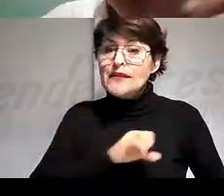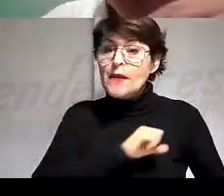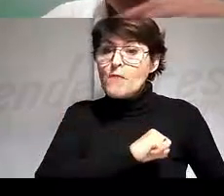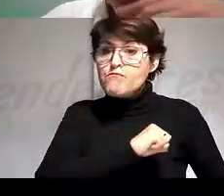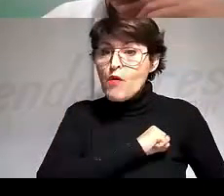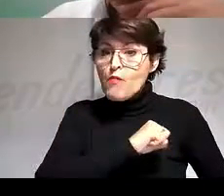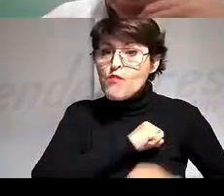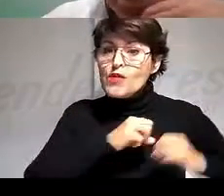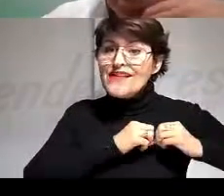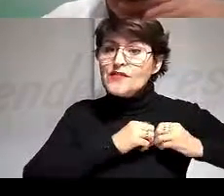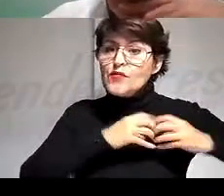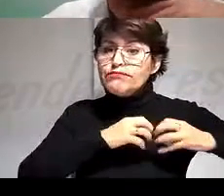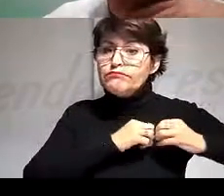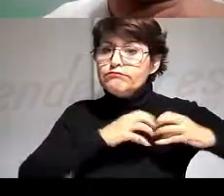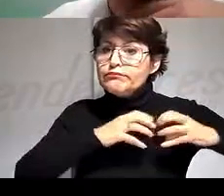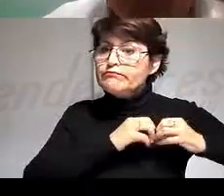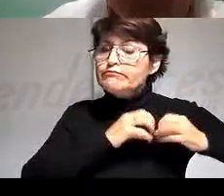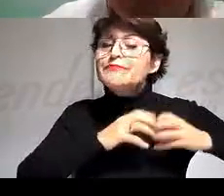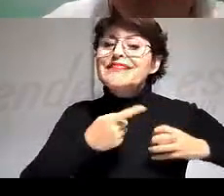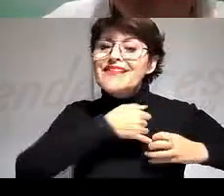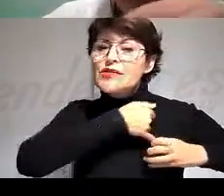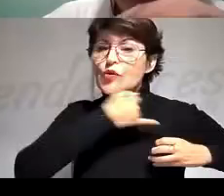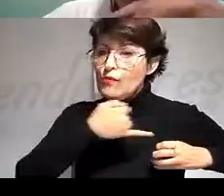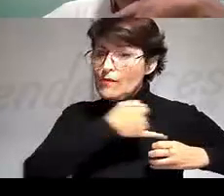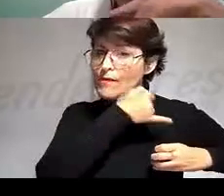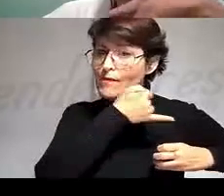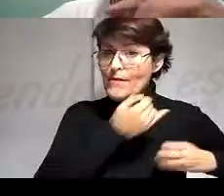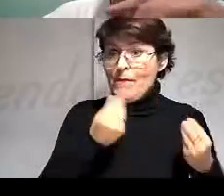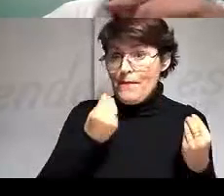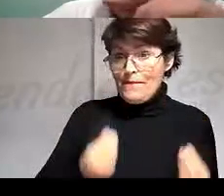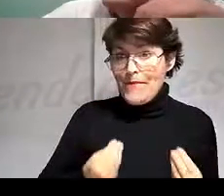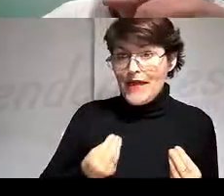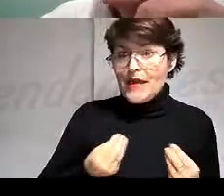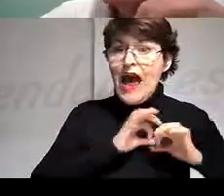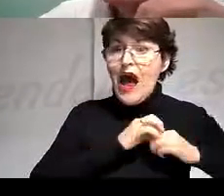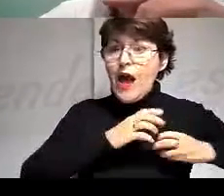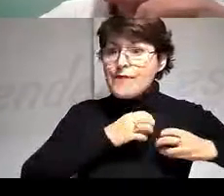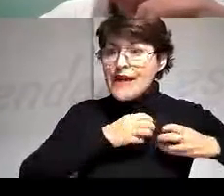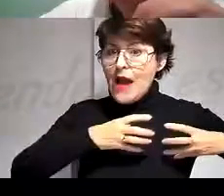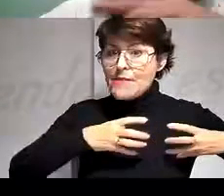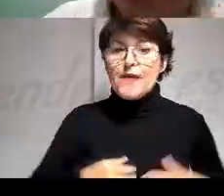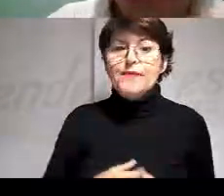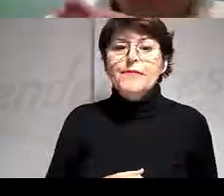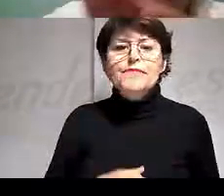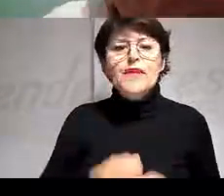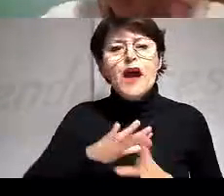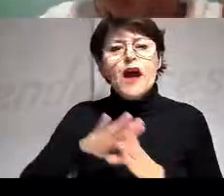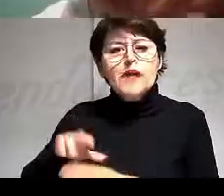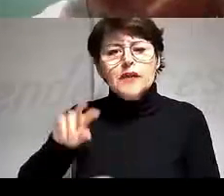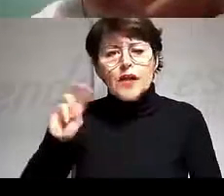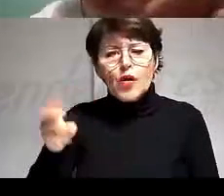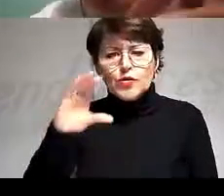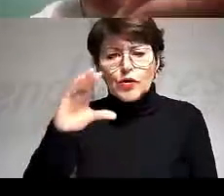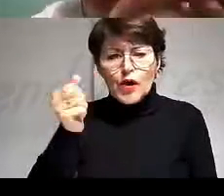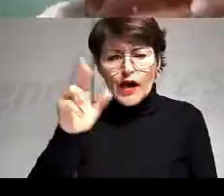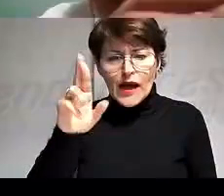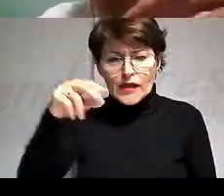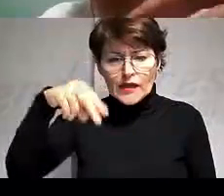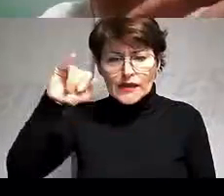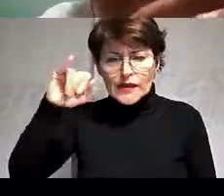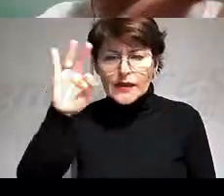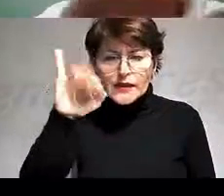cantidad de energía posible al músculo. Por tanto, la arginina en ese sentido es esencial. La carnitina la vamos a encontrar en el interior